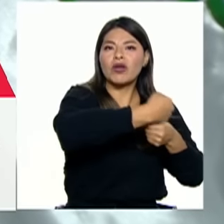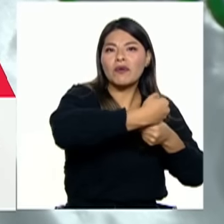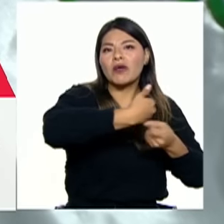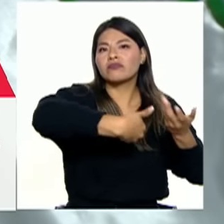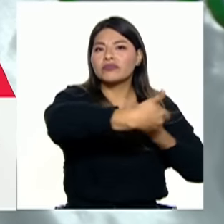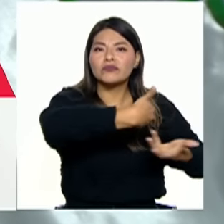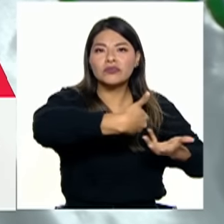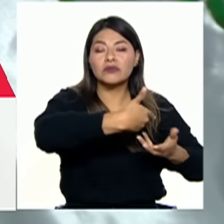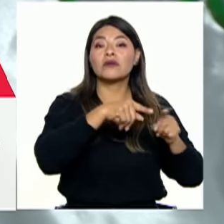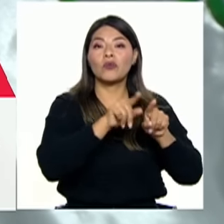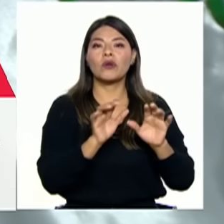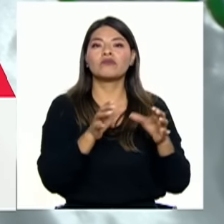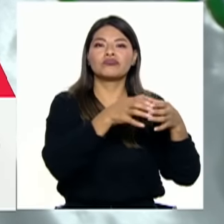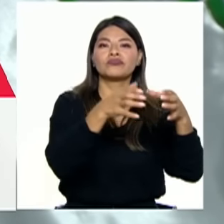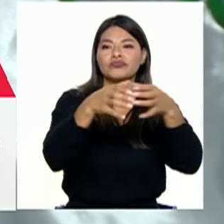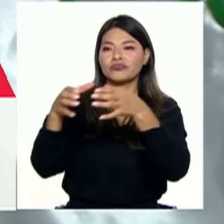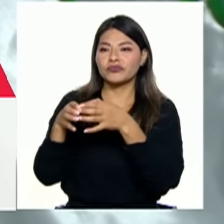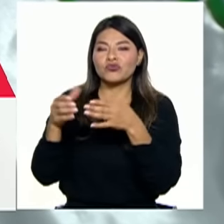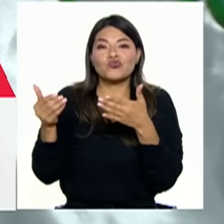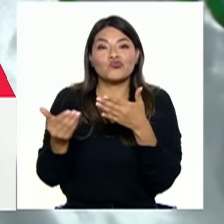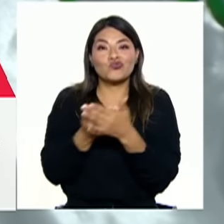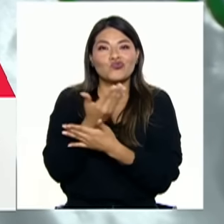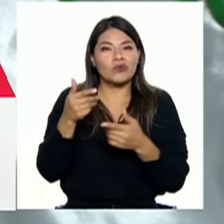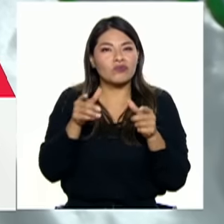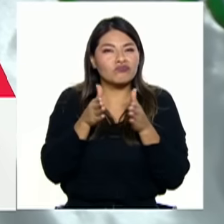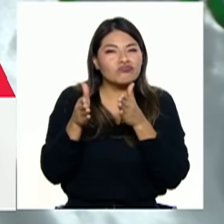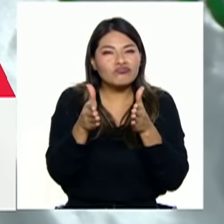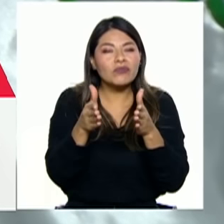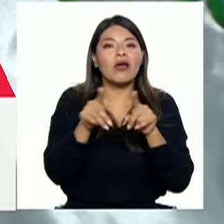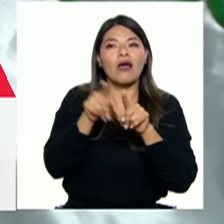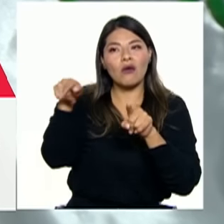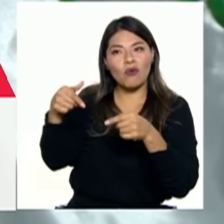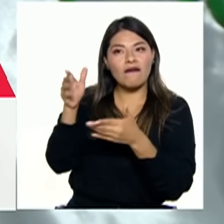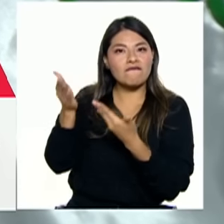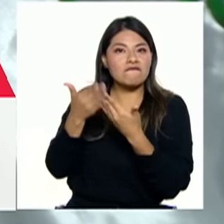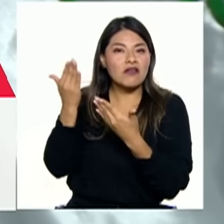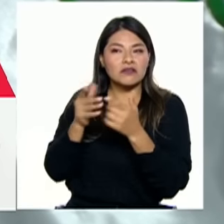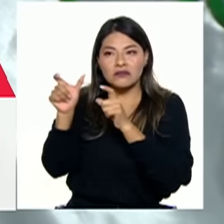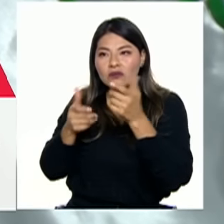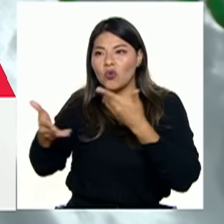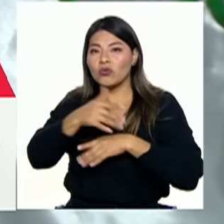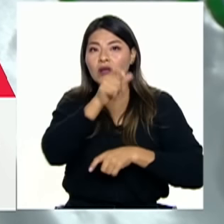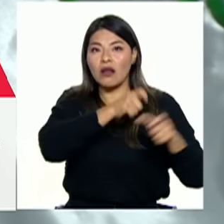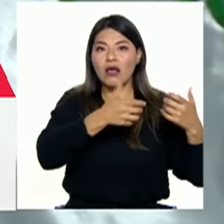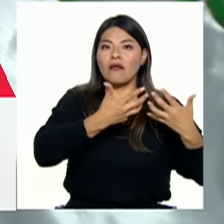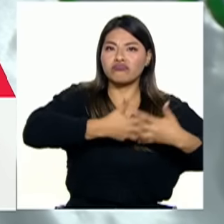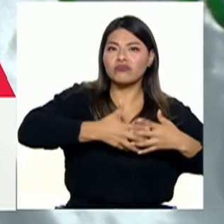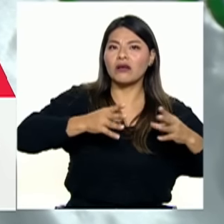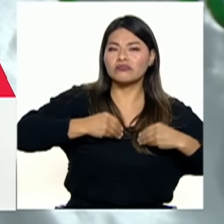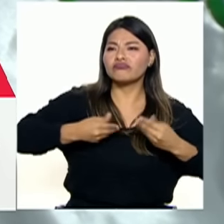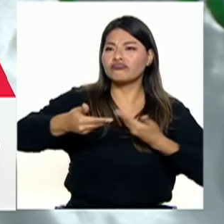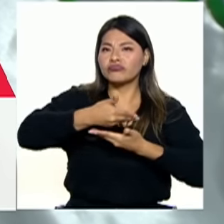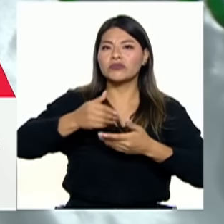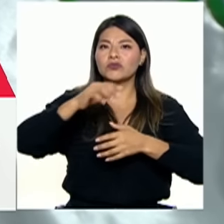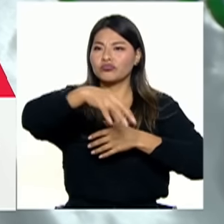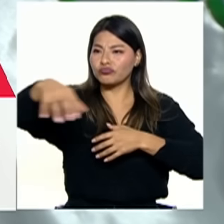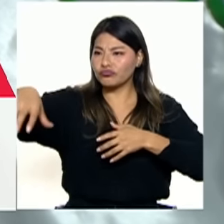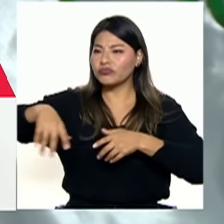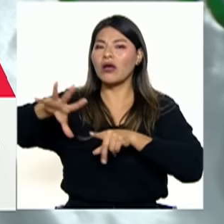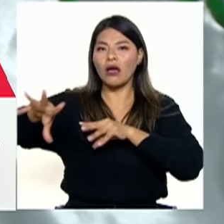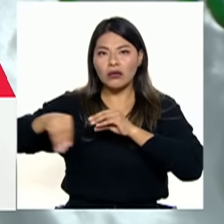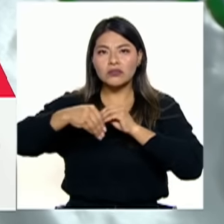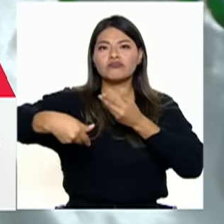los núcleos ejecutores en un nuevo modelo, facilitando la atención de la demanda de otros sectores del gobierno nacional y de